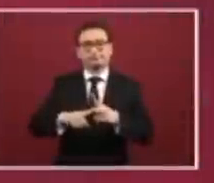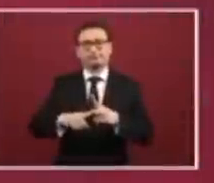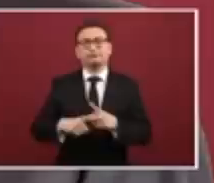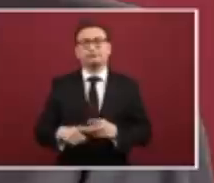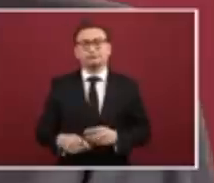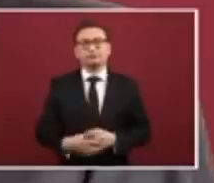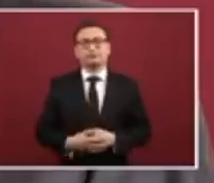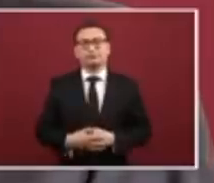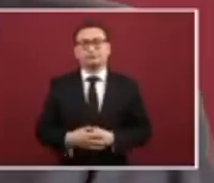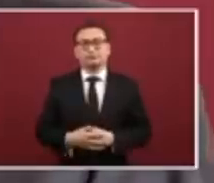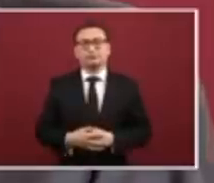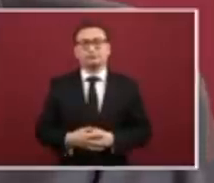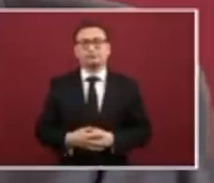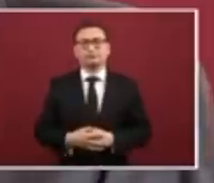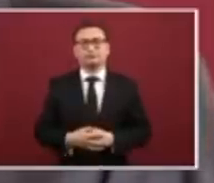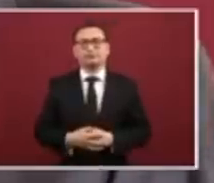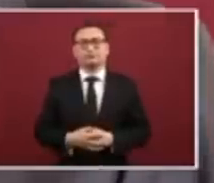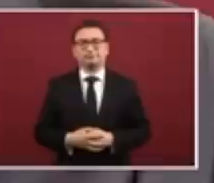Inicia la construcción